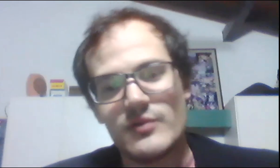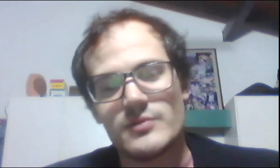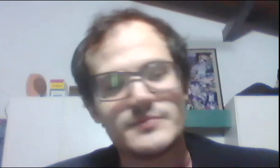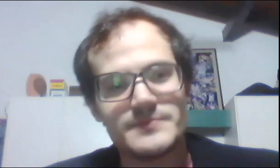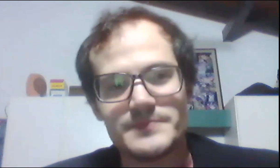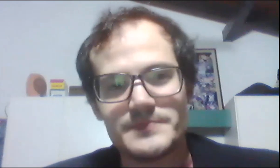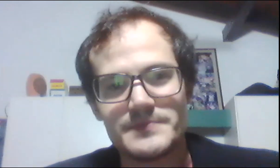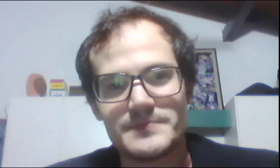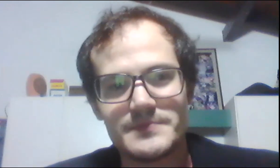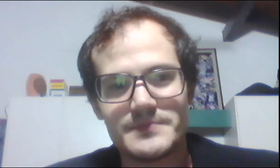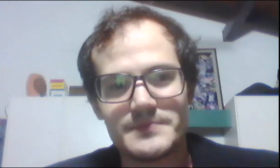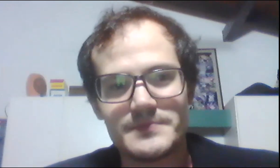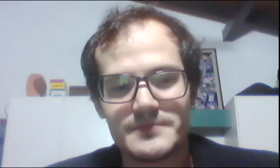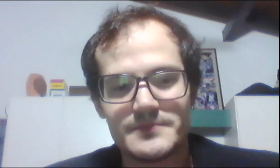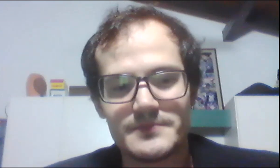nuestro pueblo.